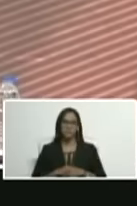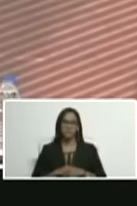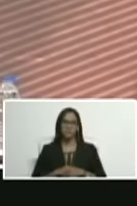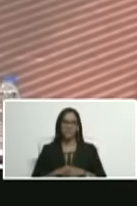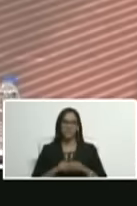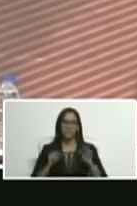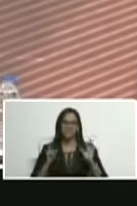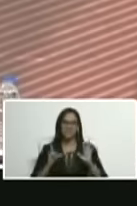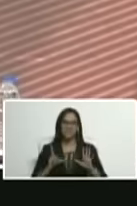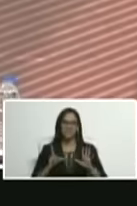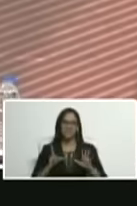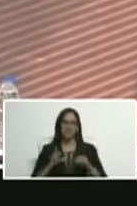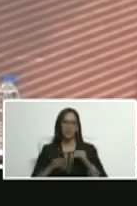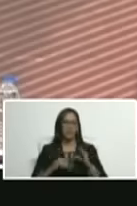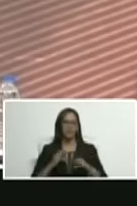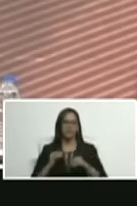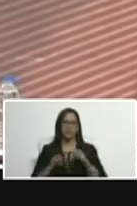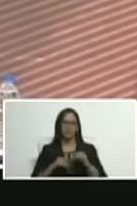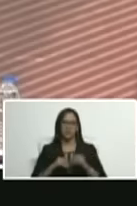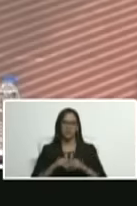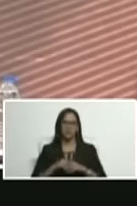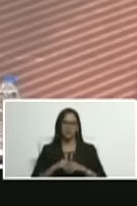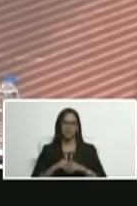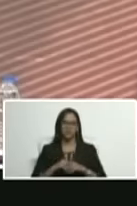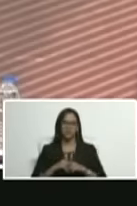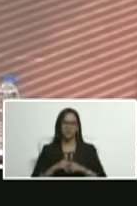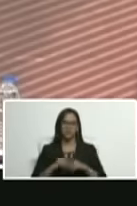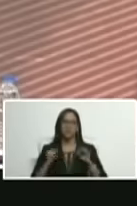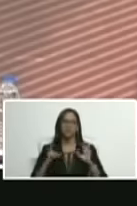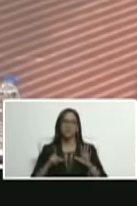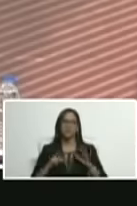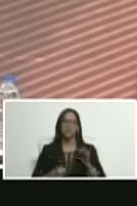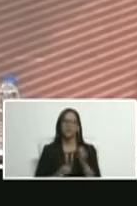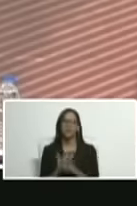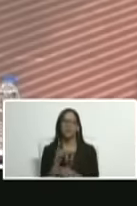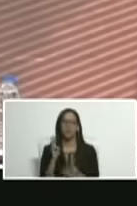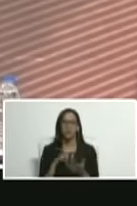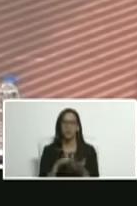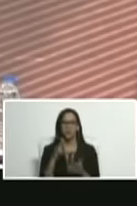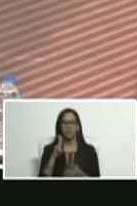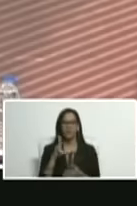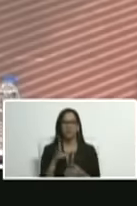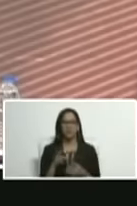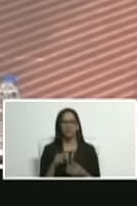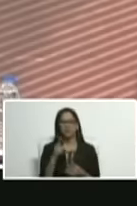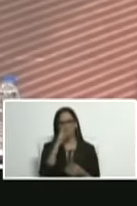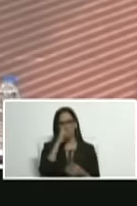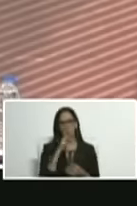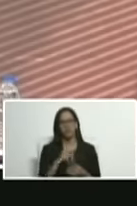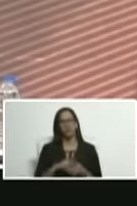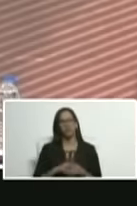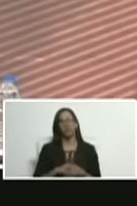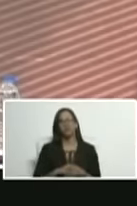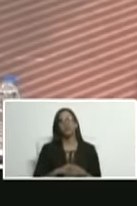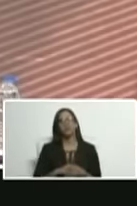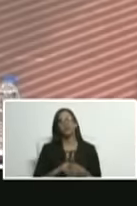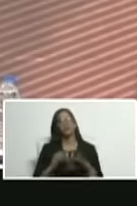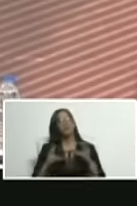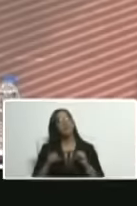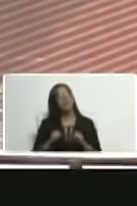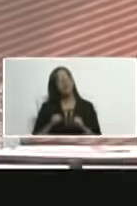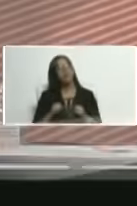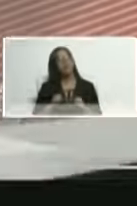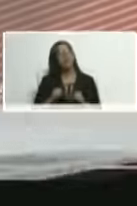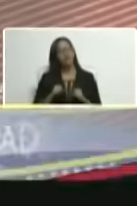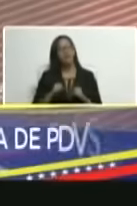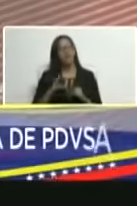conversaciones, 7 rondas. El 7 de mayo del 2023, casi un año, se instalaron en Doha,